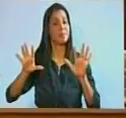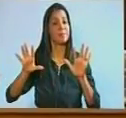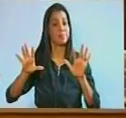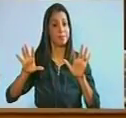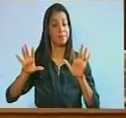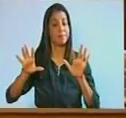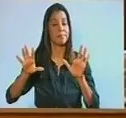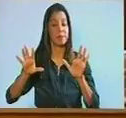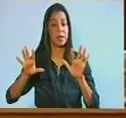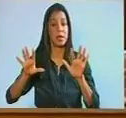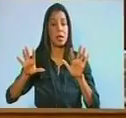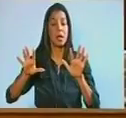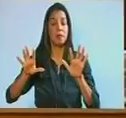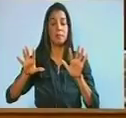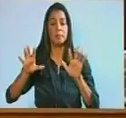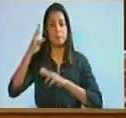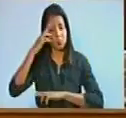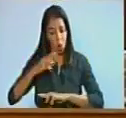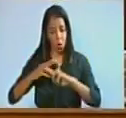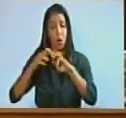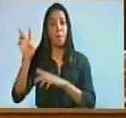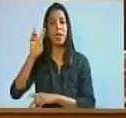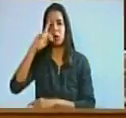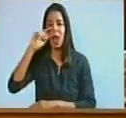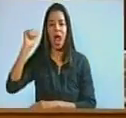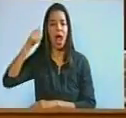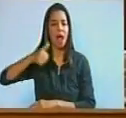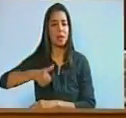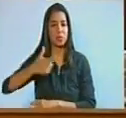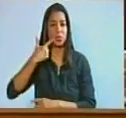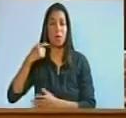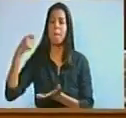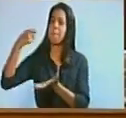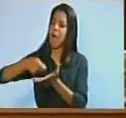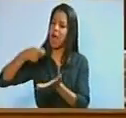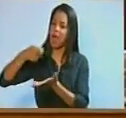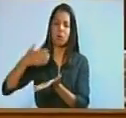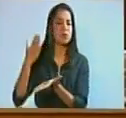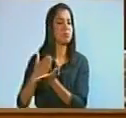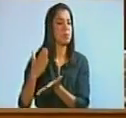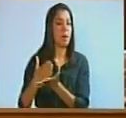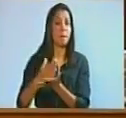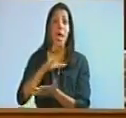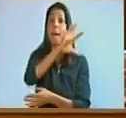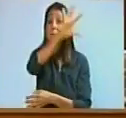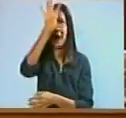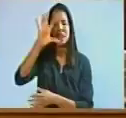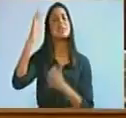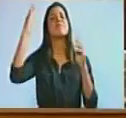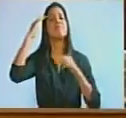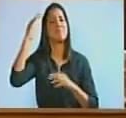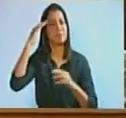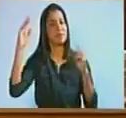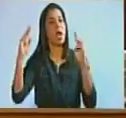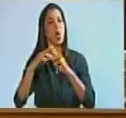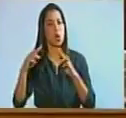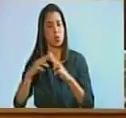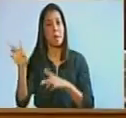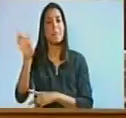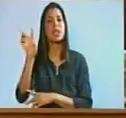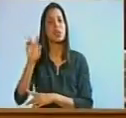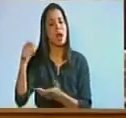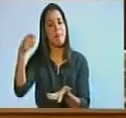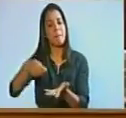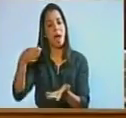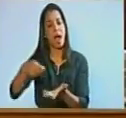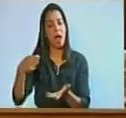prestigio que tiene Venezuela como buen pagador es reconocido mundialmente. Se trata de una